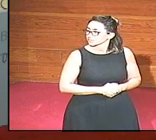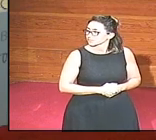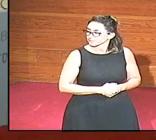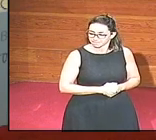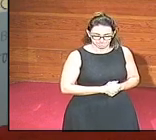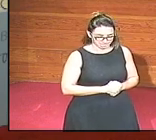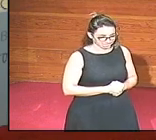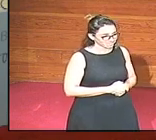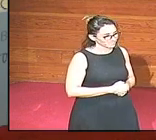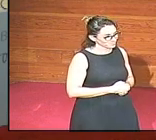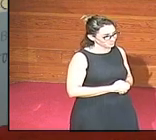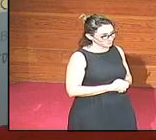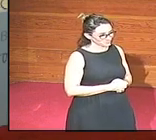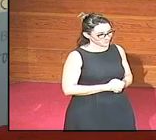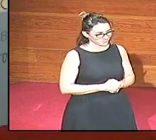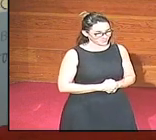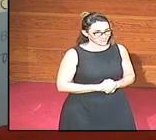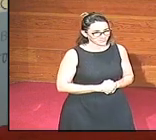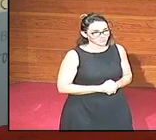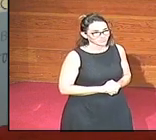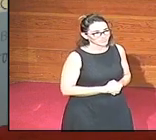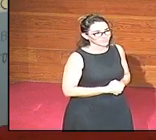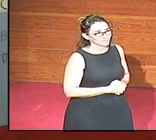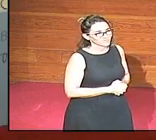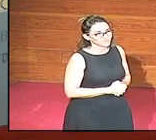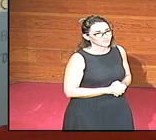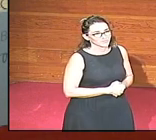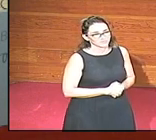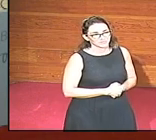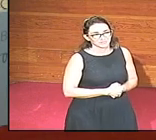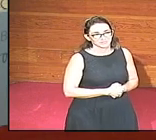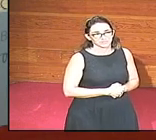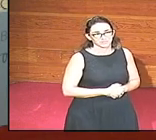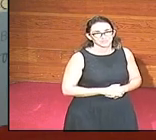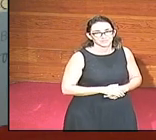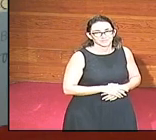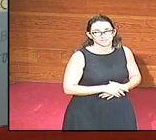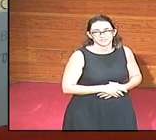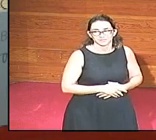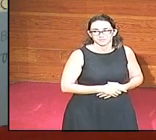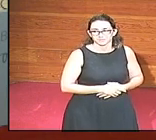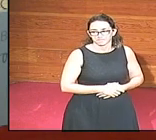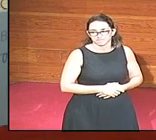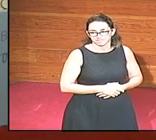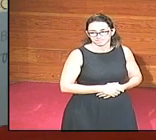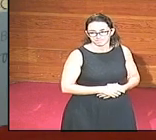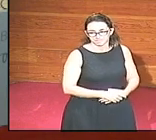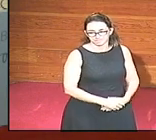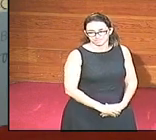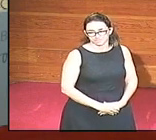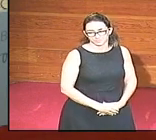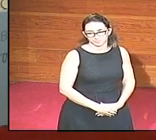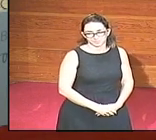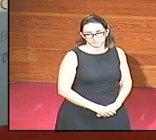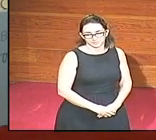zuen Pulitzer saria. Sari hori eman zioten Siriako gerran The Associated Press agentziako